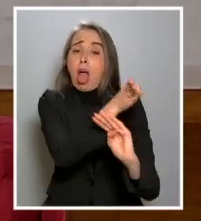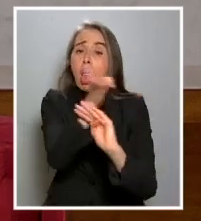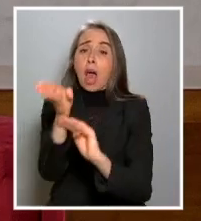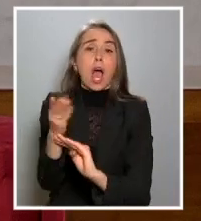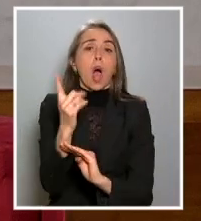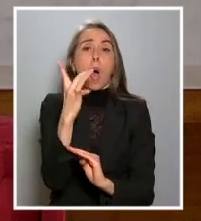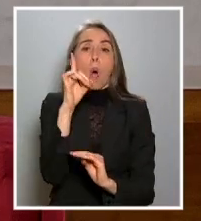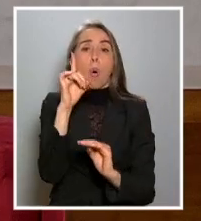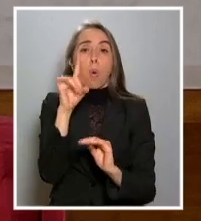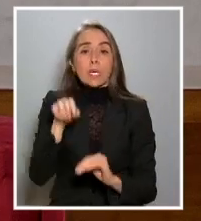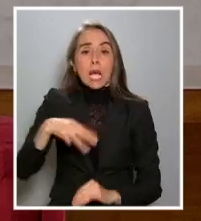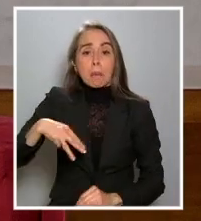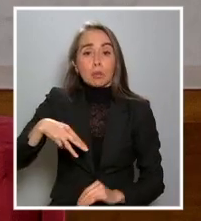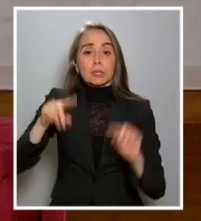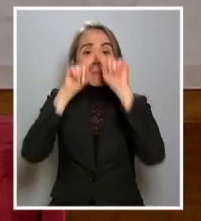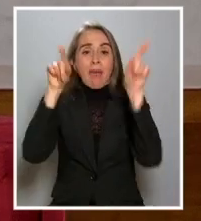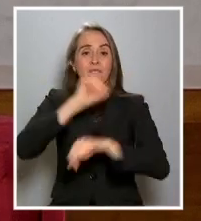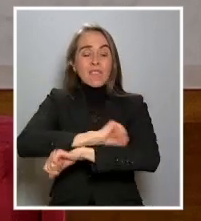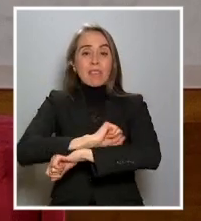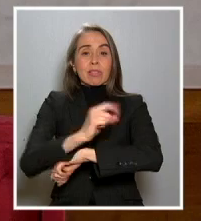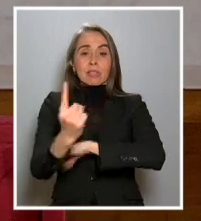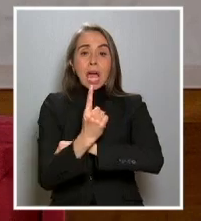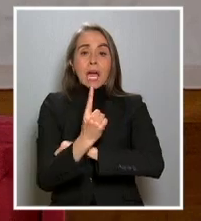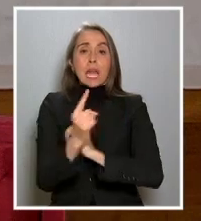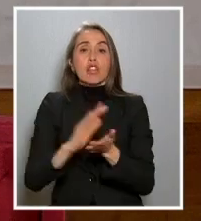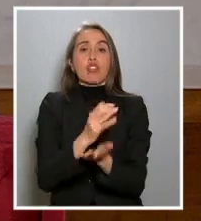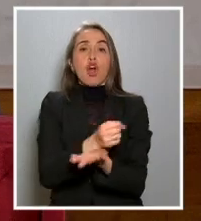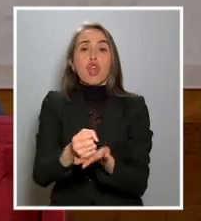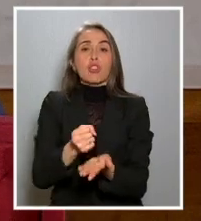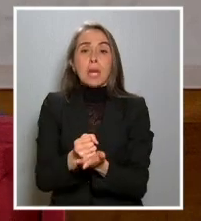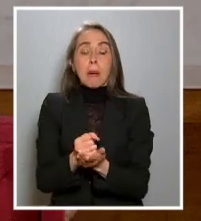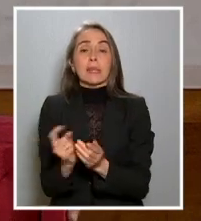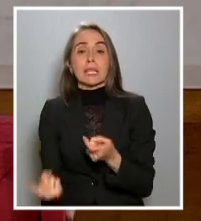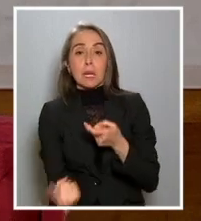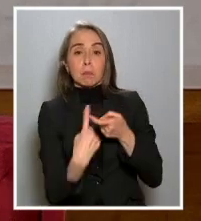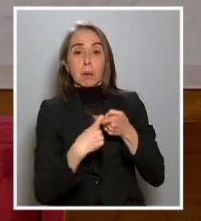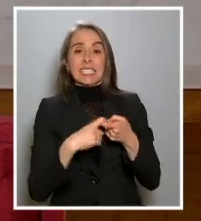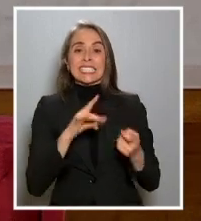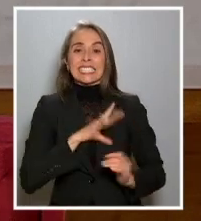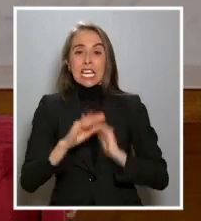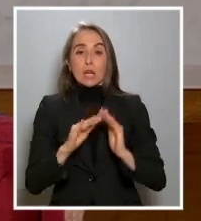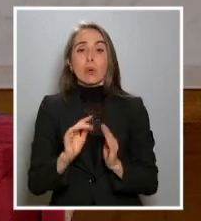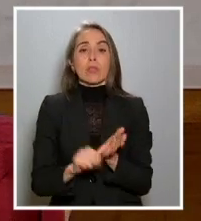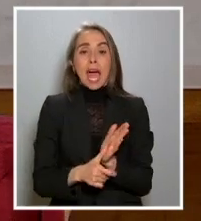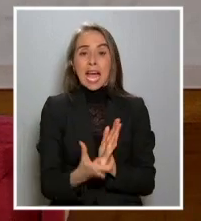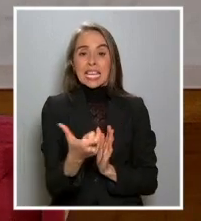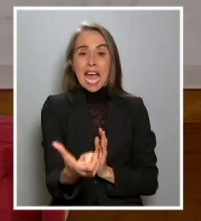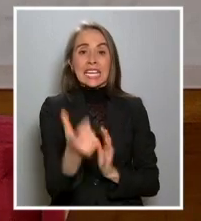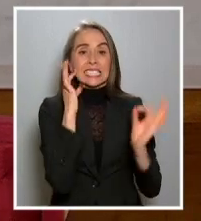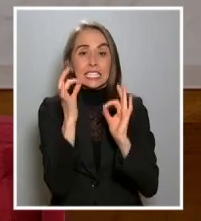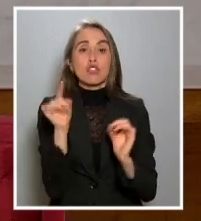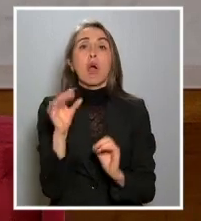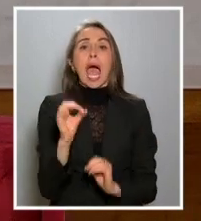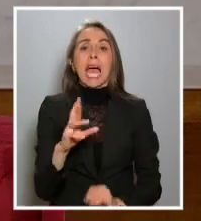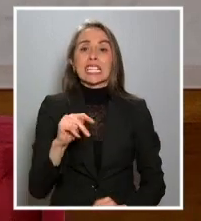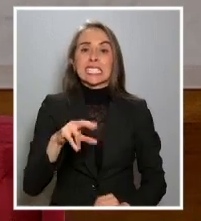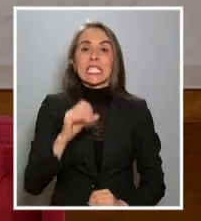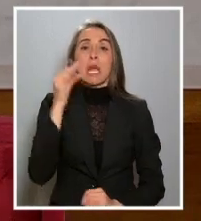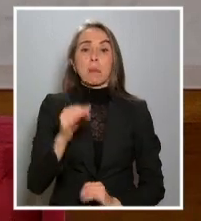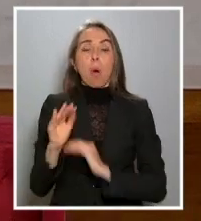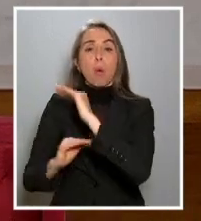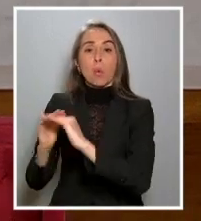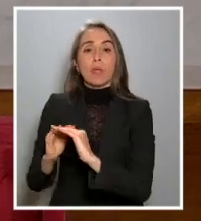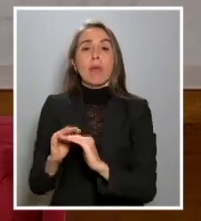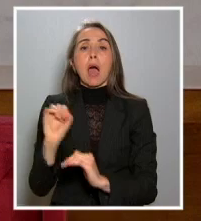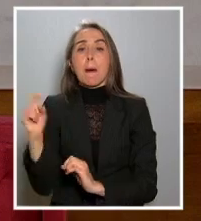ventanilla única municipal atenderá todos sus trámites y al acceder a Chile Cuida, Cristina va a recibir la credencial que la reconoce como cuidadora y tendrá un